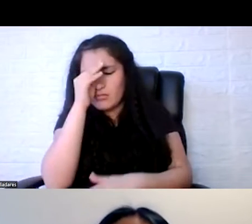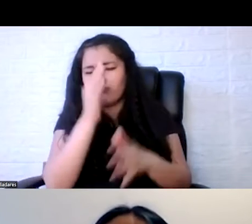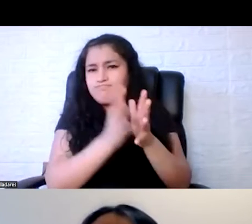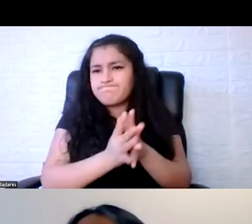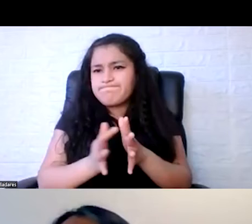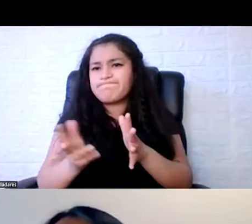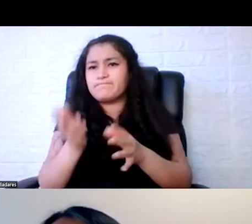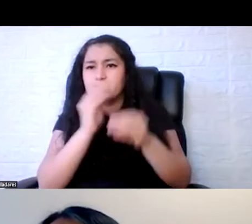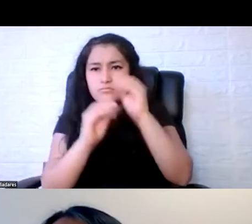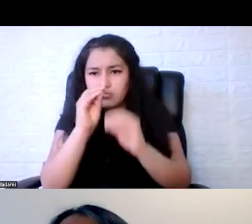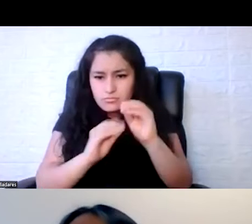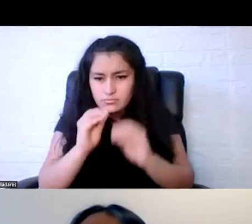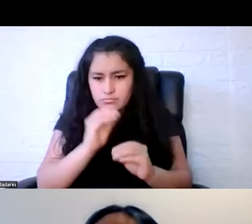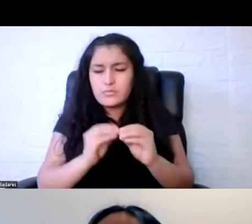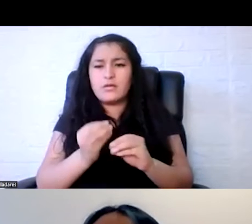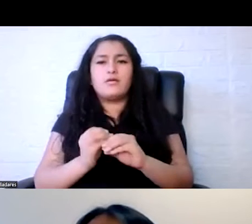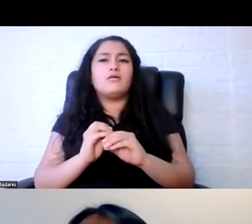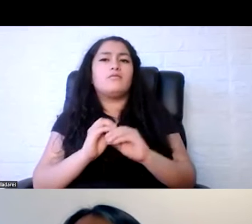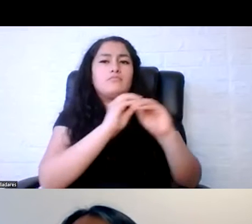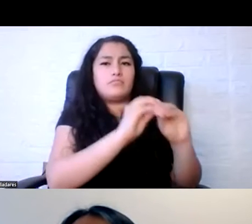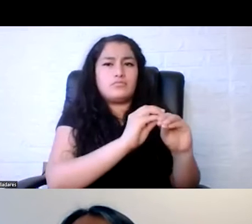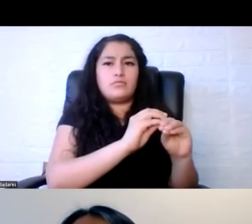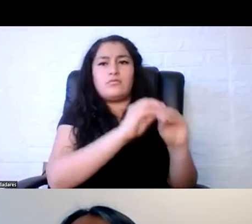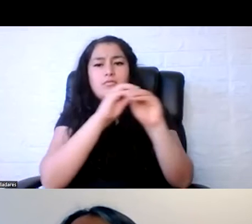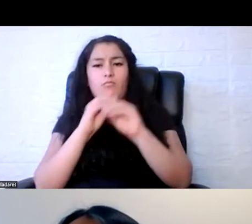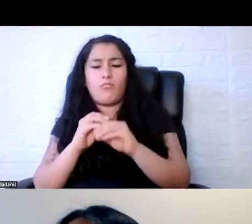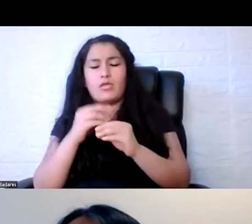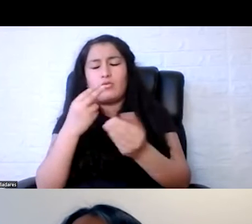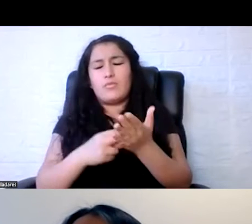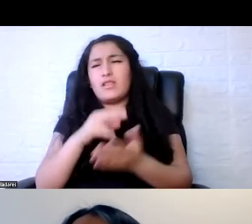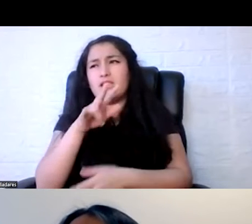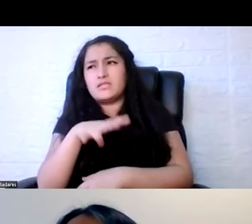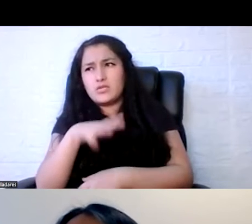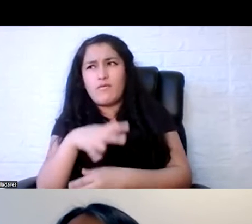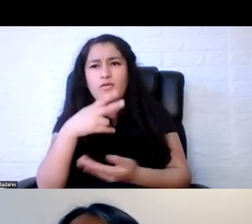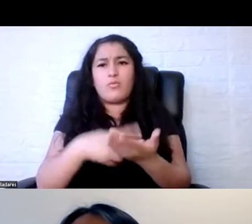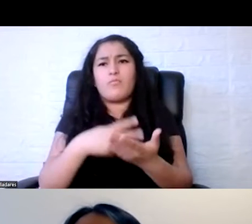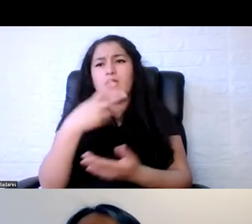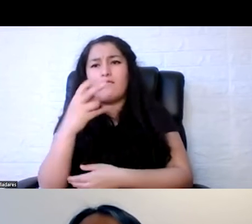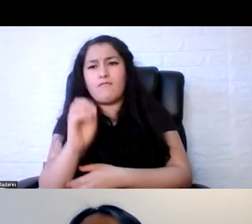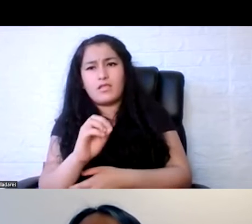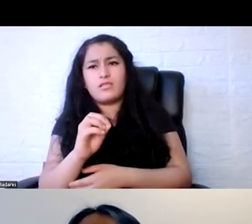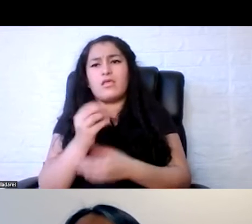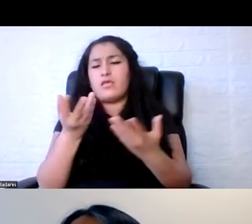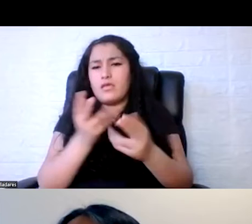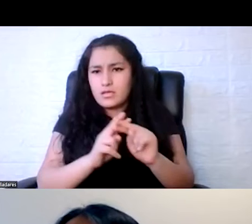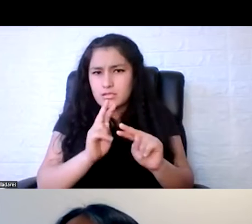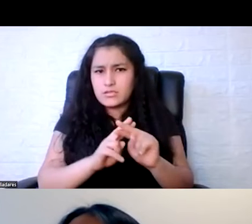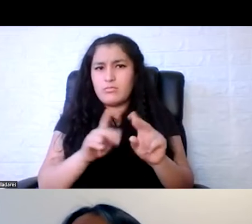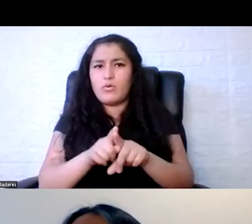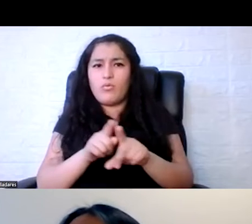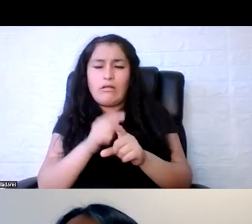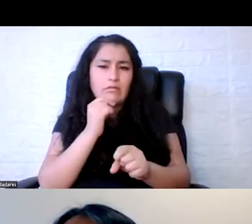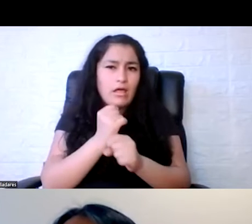el 2019-2020, y bueno, luego vino la pandemia. Pero alcanzamos, ¿no?, a hacer una serie de trabajos en